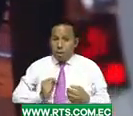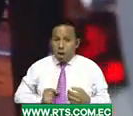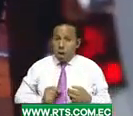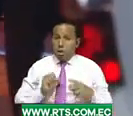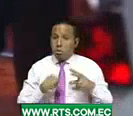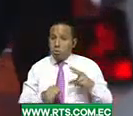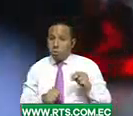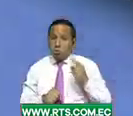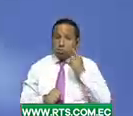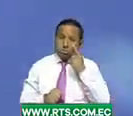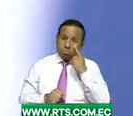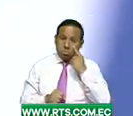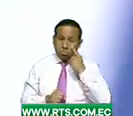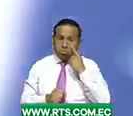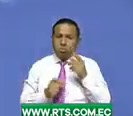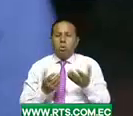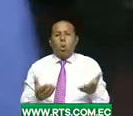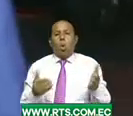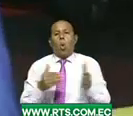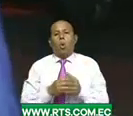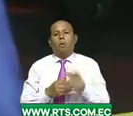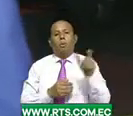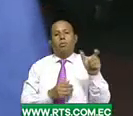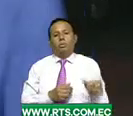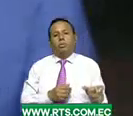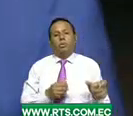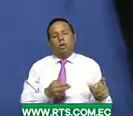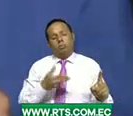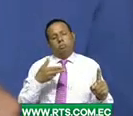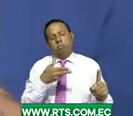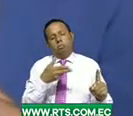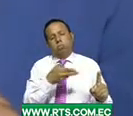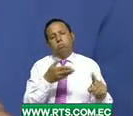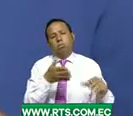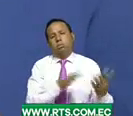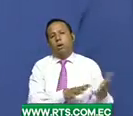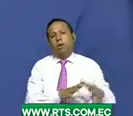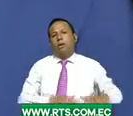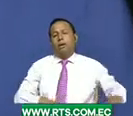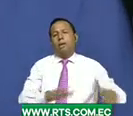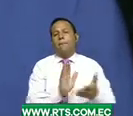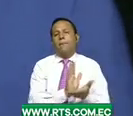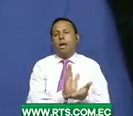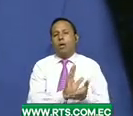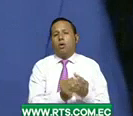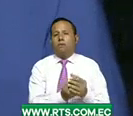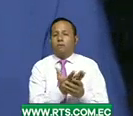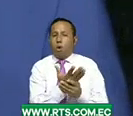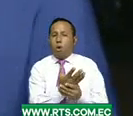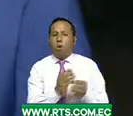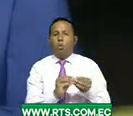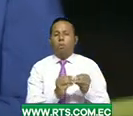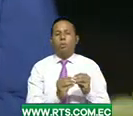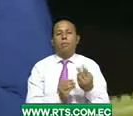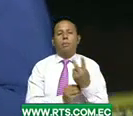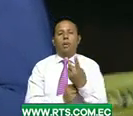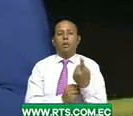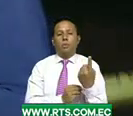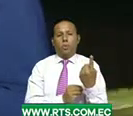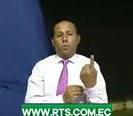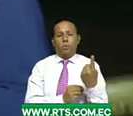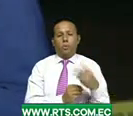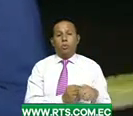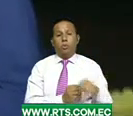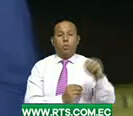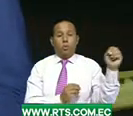cuanto a ese nuevo hecho violento que se ha registrado en el bloque 21 de Flor de Bación al noroeste de Guayaquil. Es